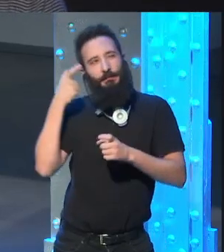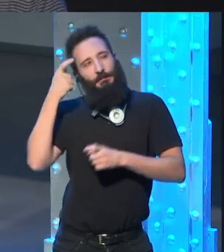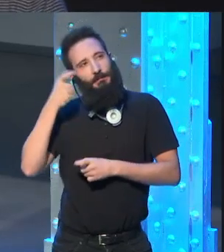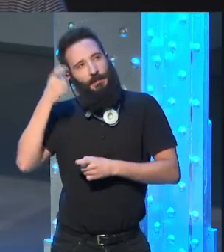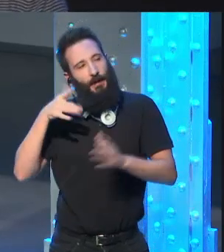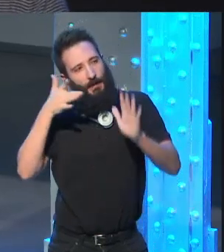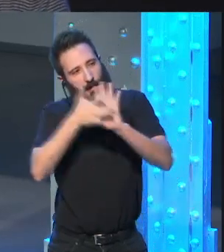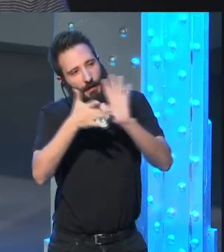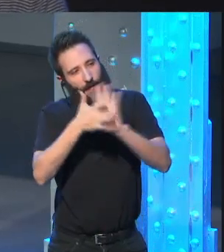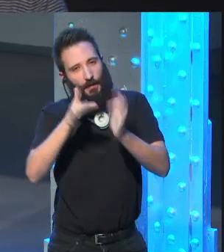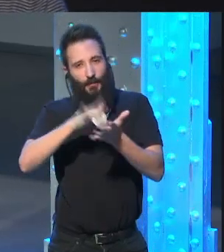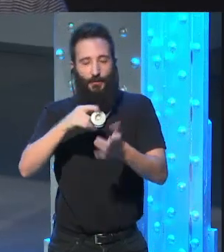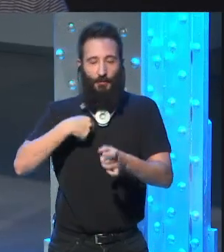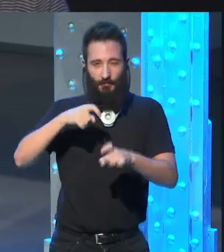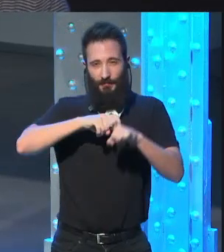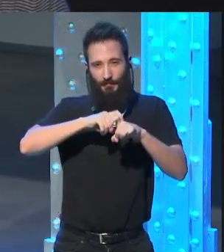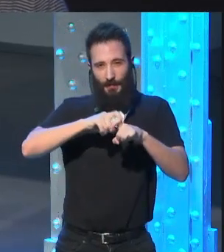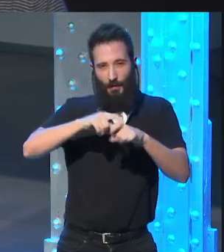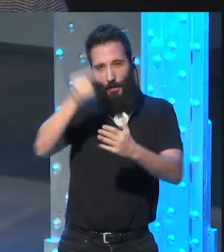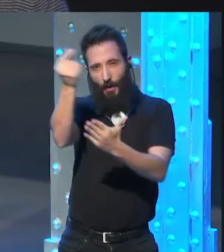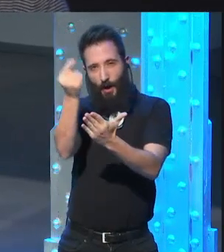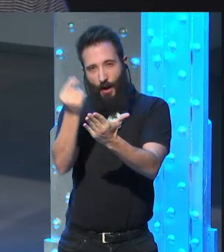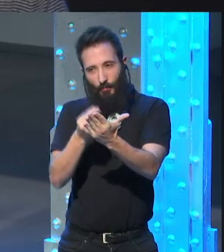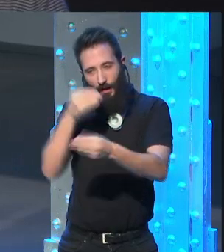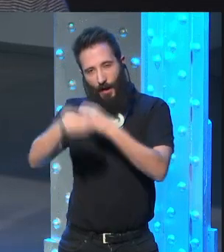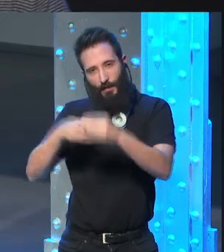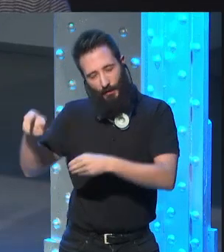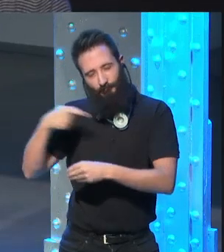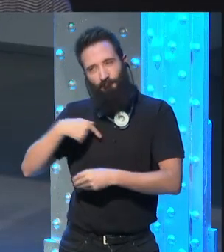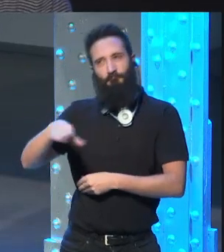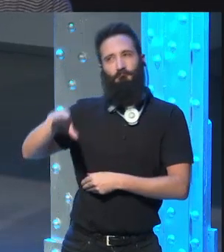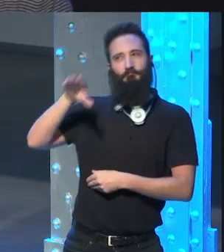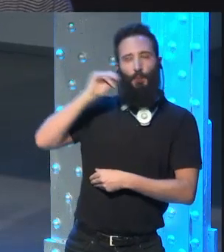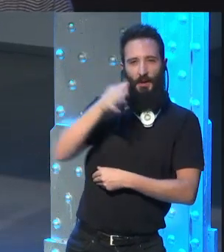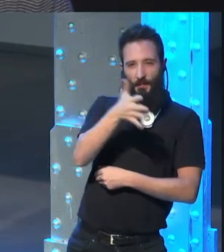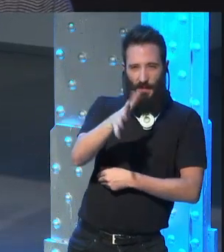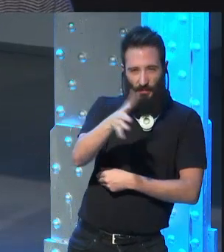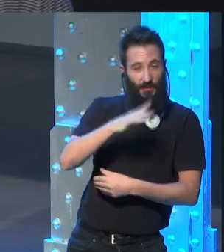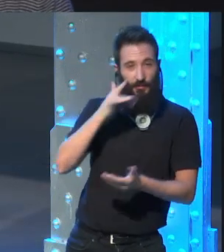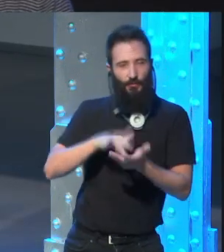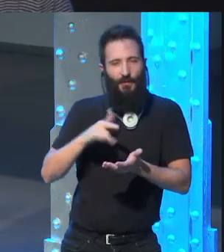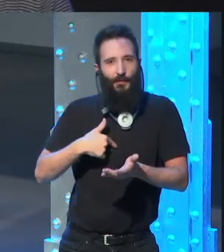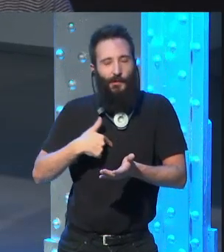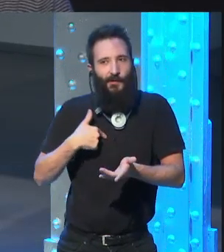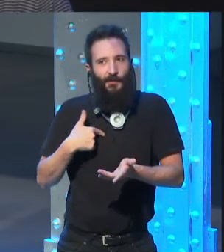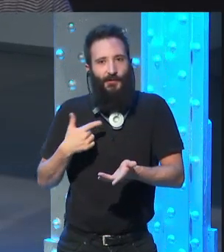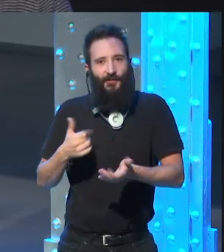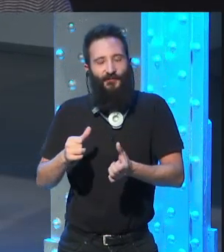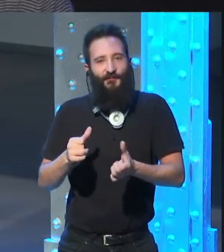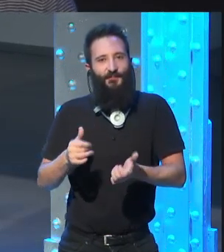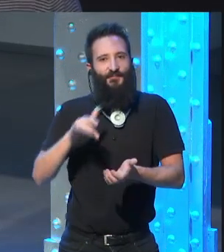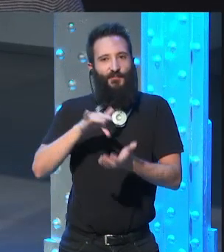idea de qué tipo de ilustraciones digitales hacía. Entonces, lo que no tenía ni idea es cómo iba